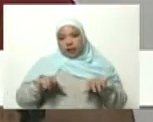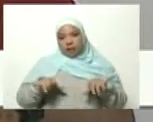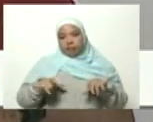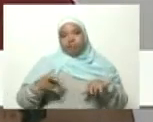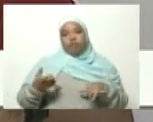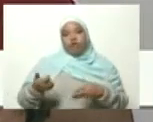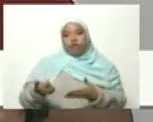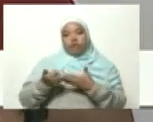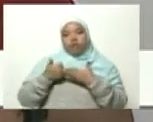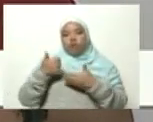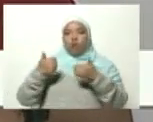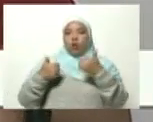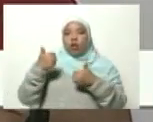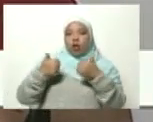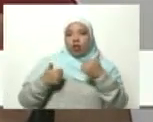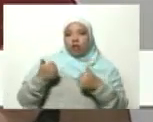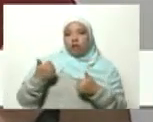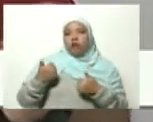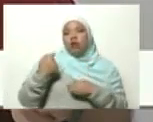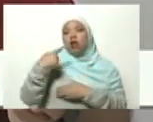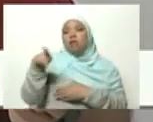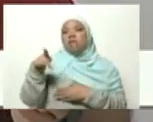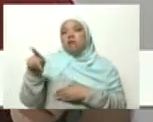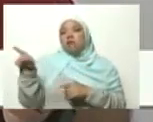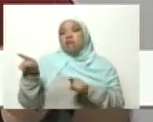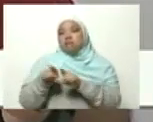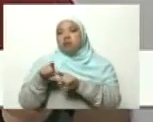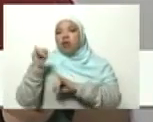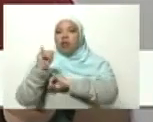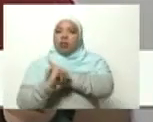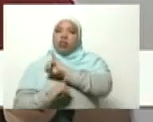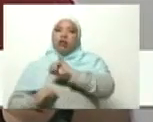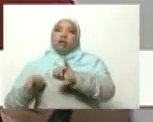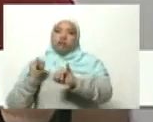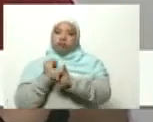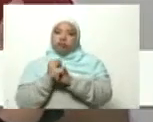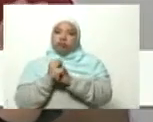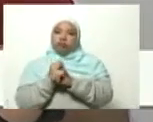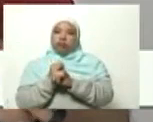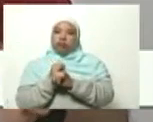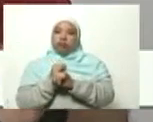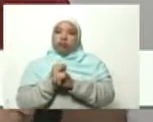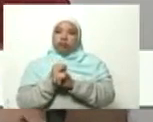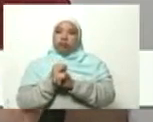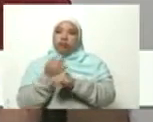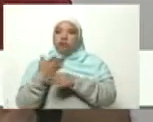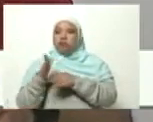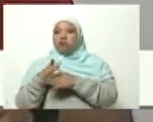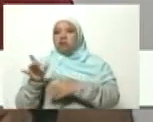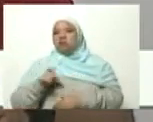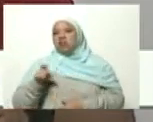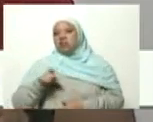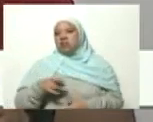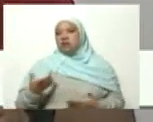donde, en una parroquia, probablemente, el tema internacional, no es necesario tener